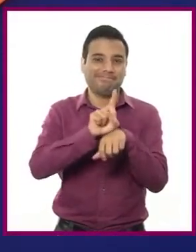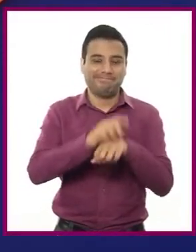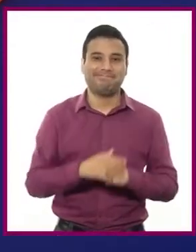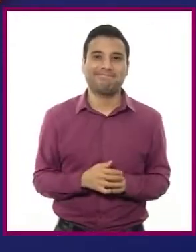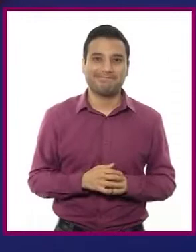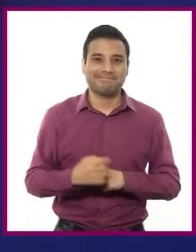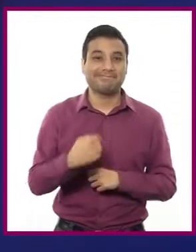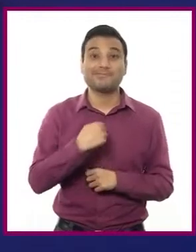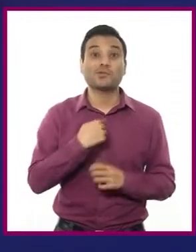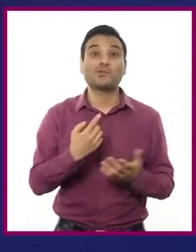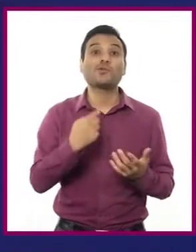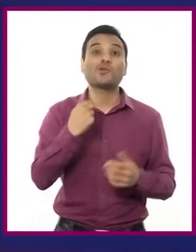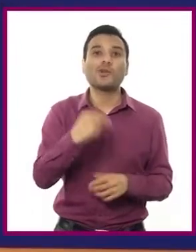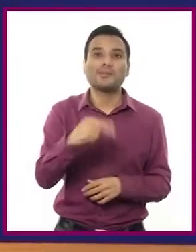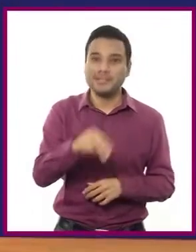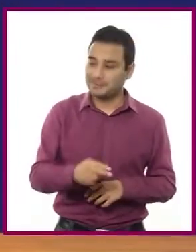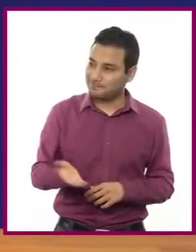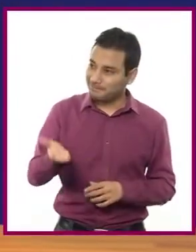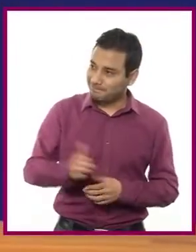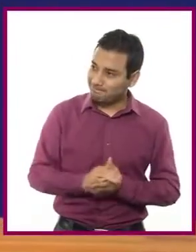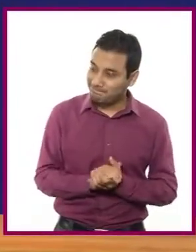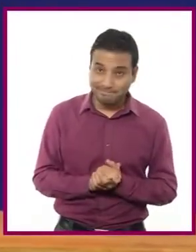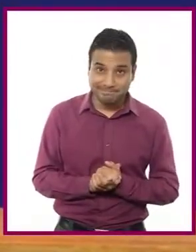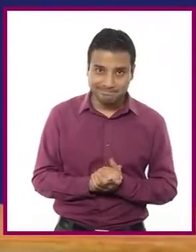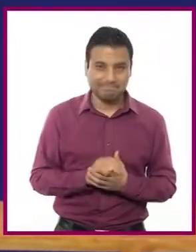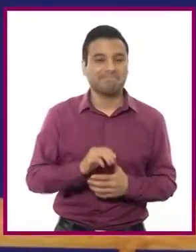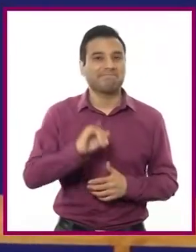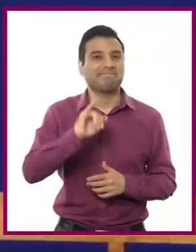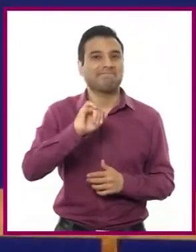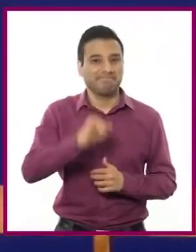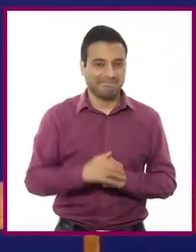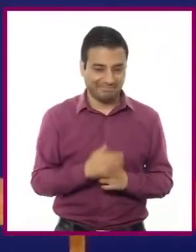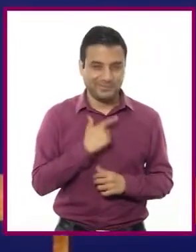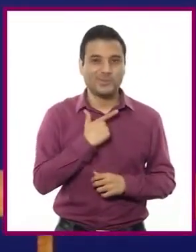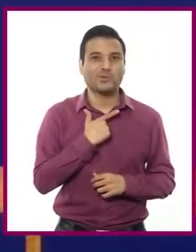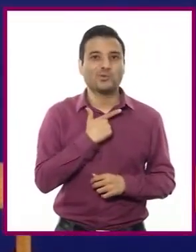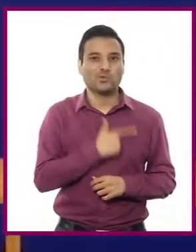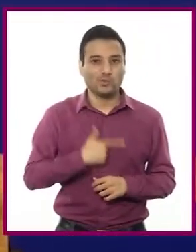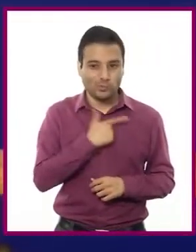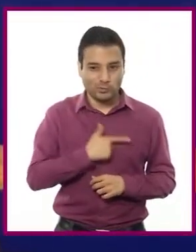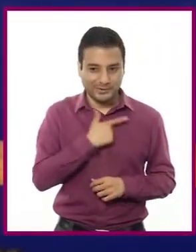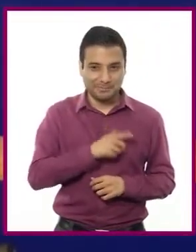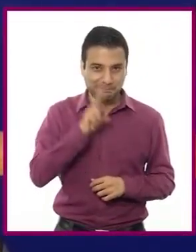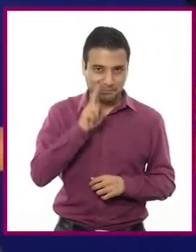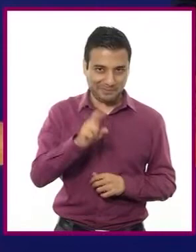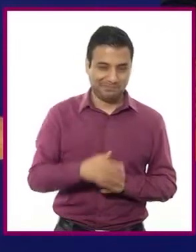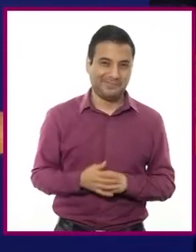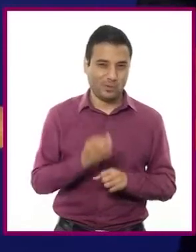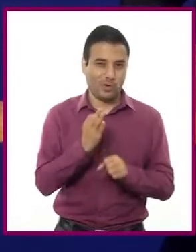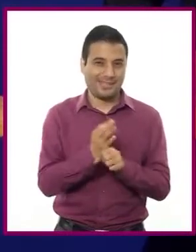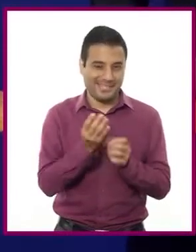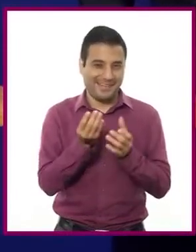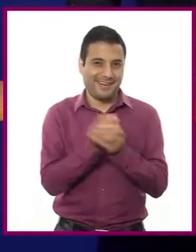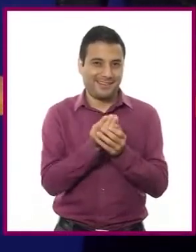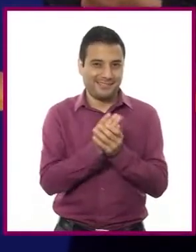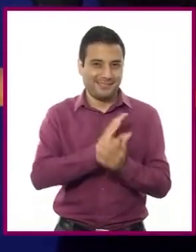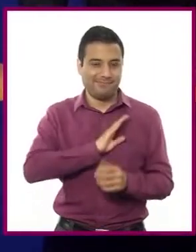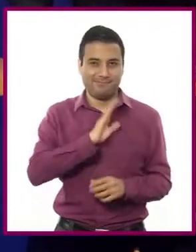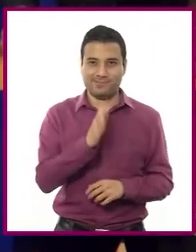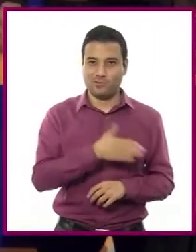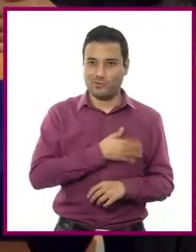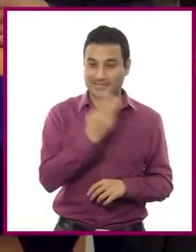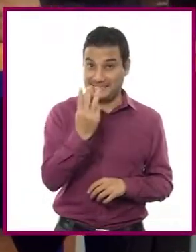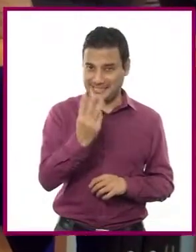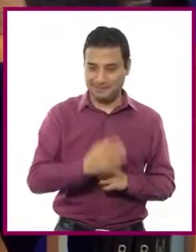Soy el profesor Josian García Giles y efectivamente es un gusto encontrarnos por aquí en una sesión más de Lengua Materna